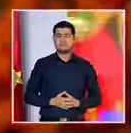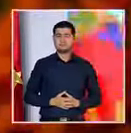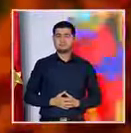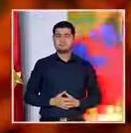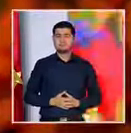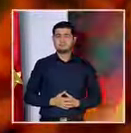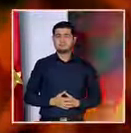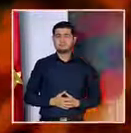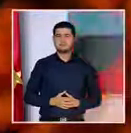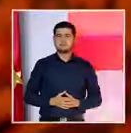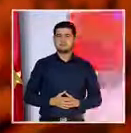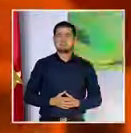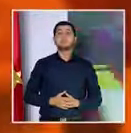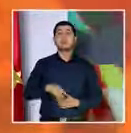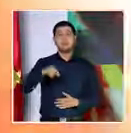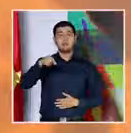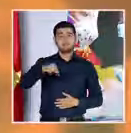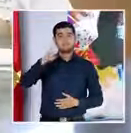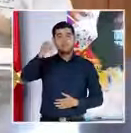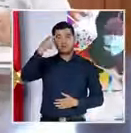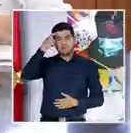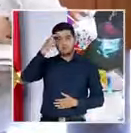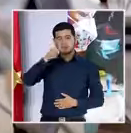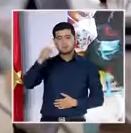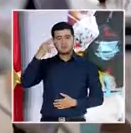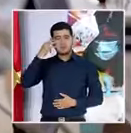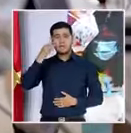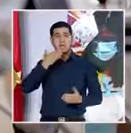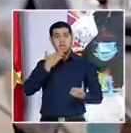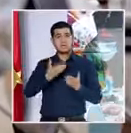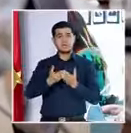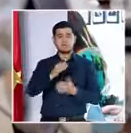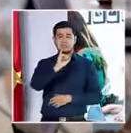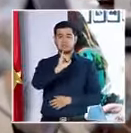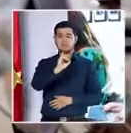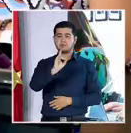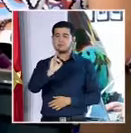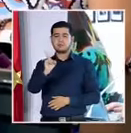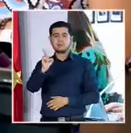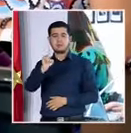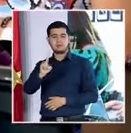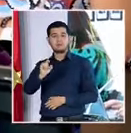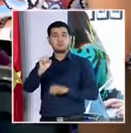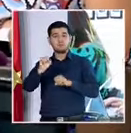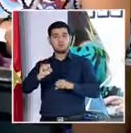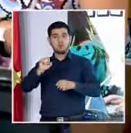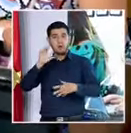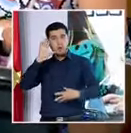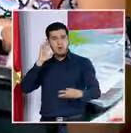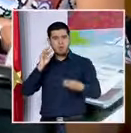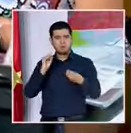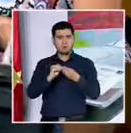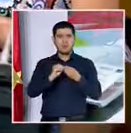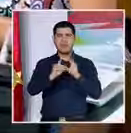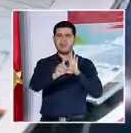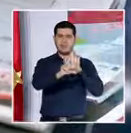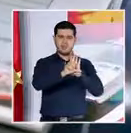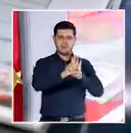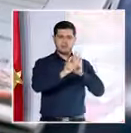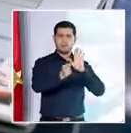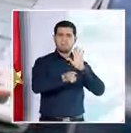pesos. La Gobernación del Norte de Santander, a través del Instituto Departamental de Salud, logró acogerse a la Ley de